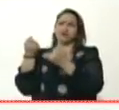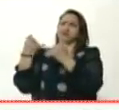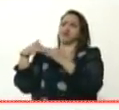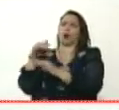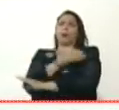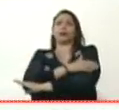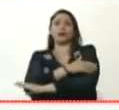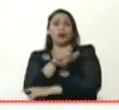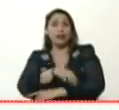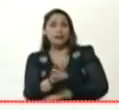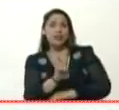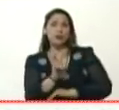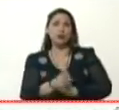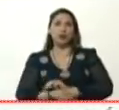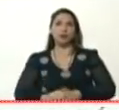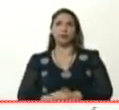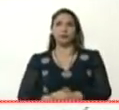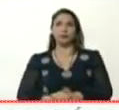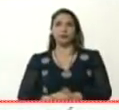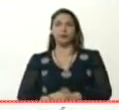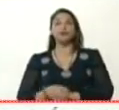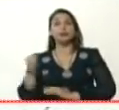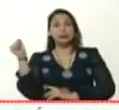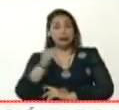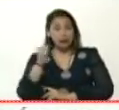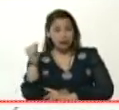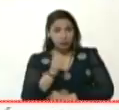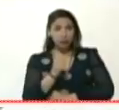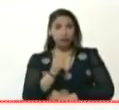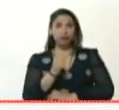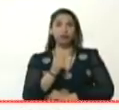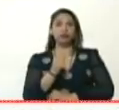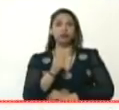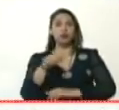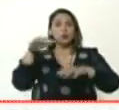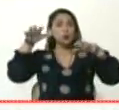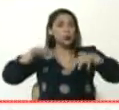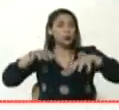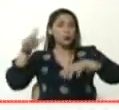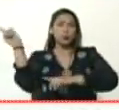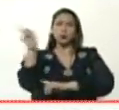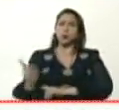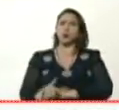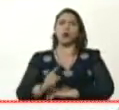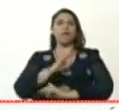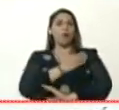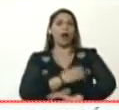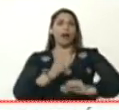Venezuela. Lo que sí es cierto es que llueve, truena, relampague.